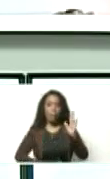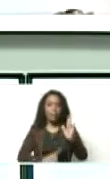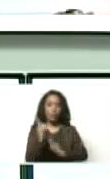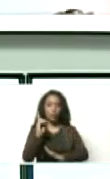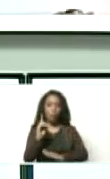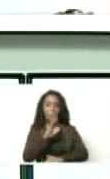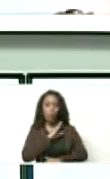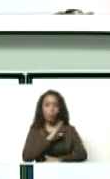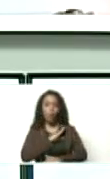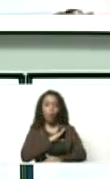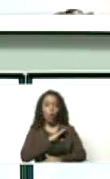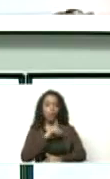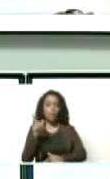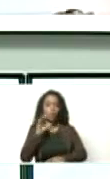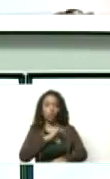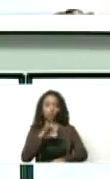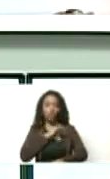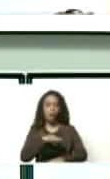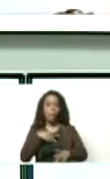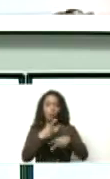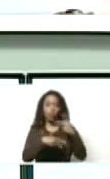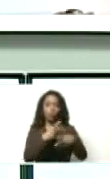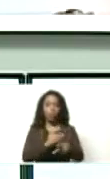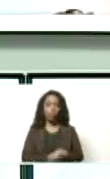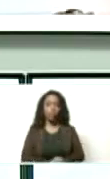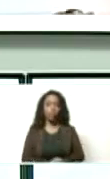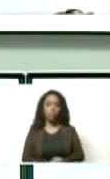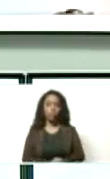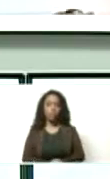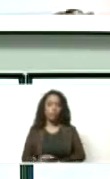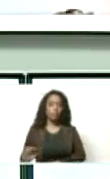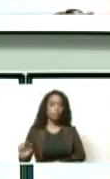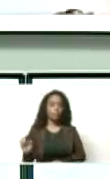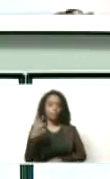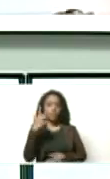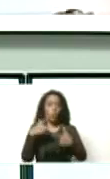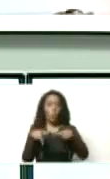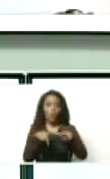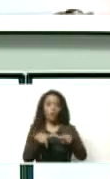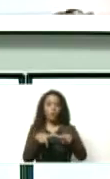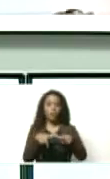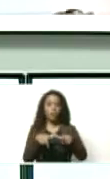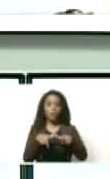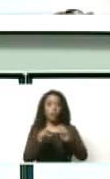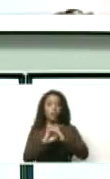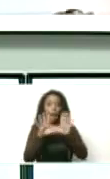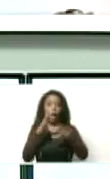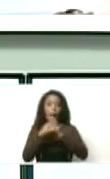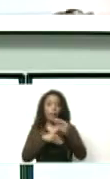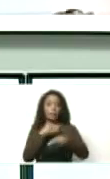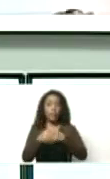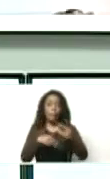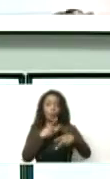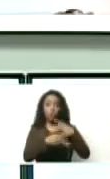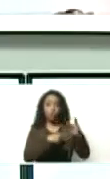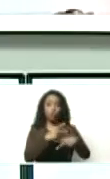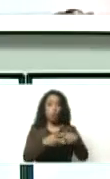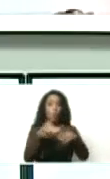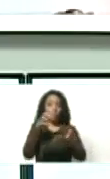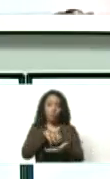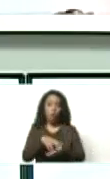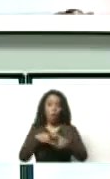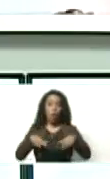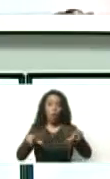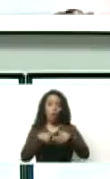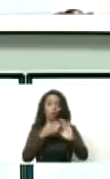sus potencialidades socioproductivas. En tercer lugar, determinar las potencialidades productivas regionales, locales